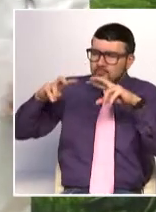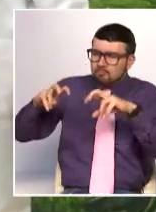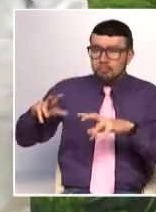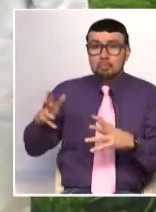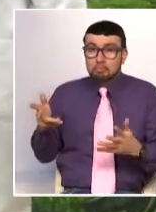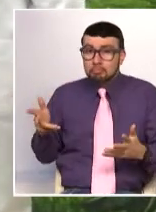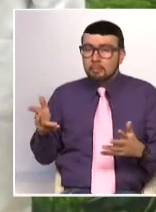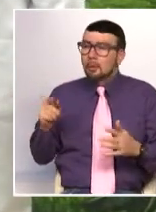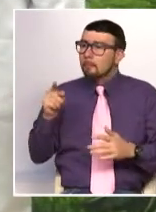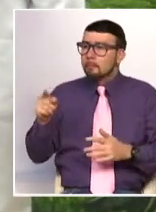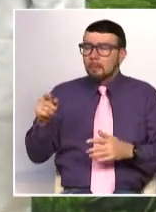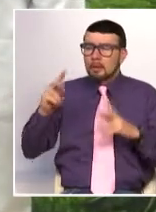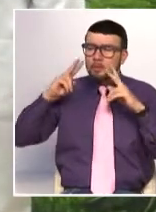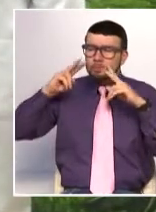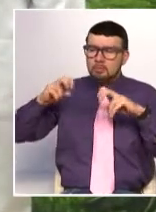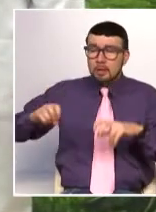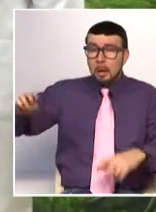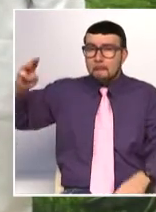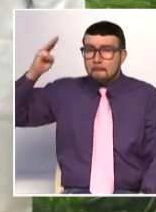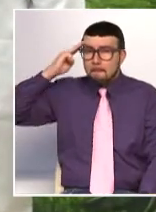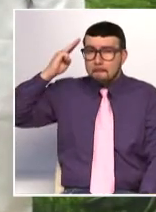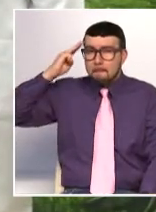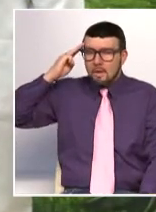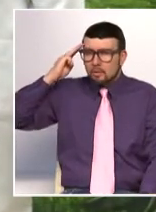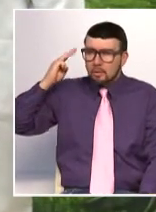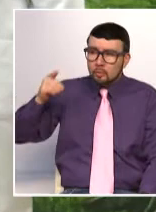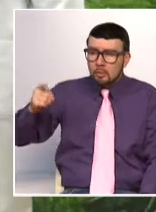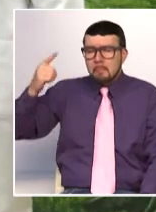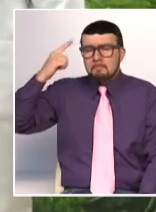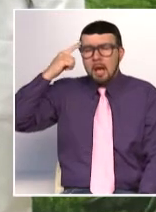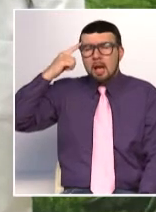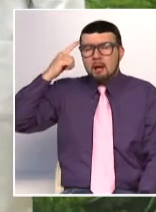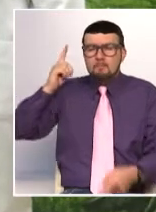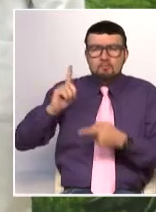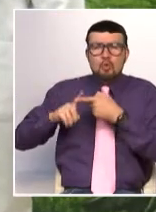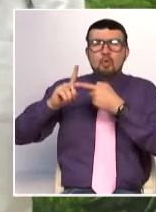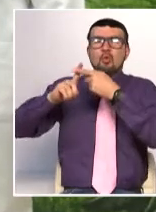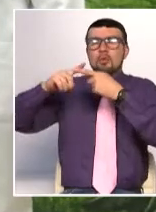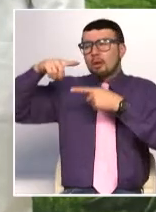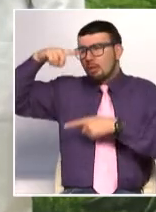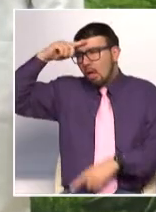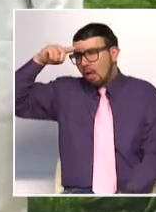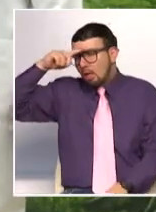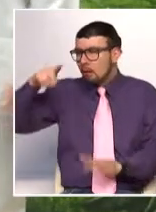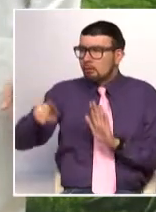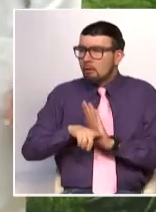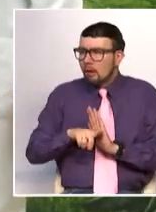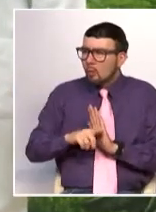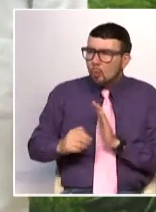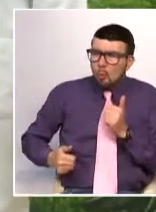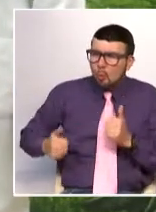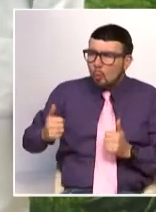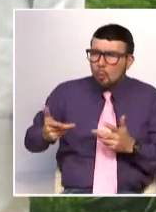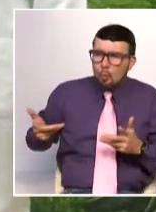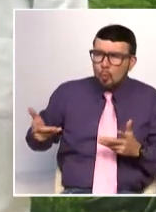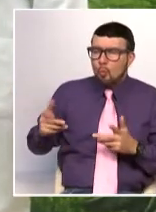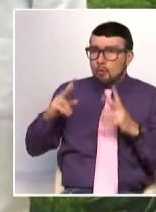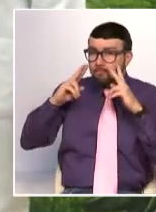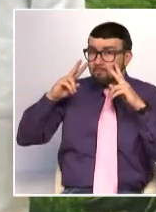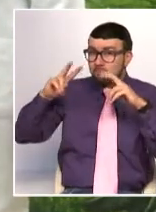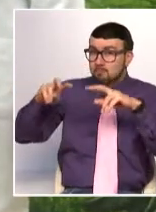su mentalidad porque esto también obviamente es un factor muy importante que intervienen las enfermedades básicamente